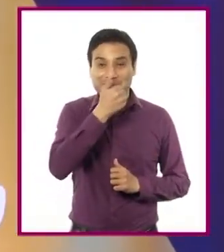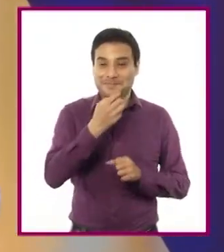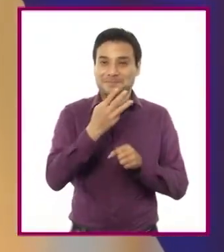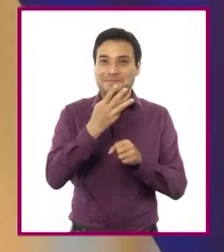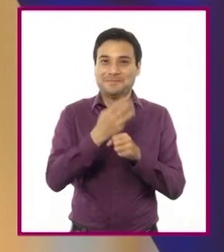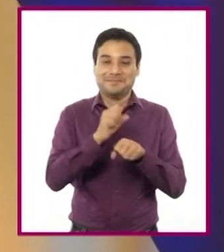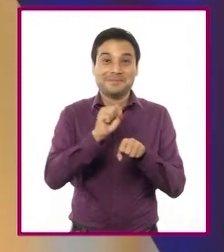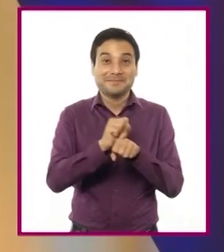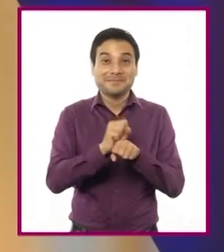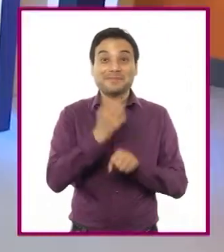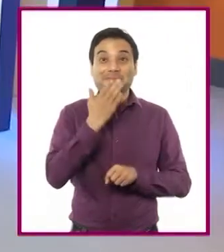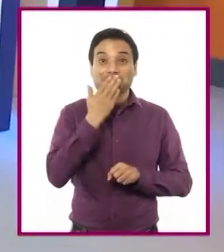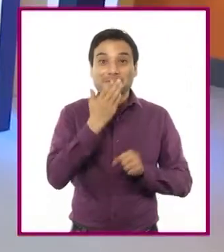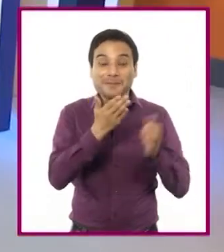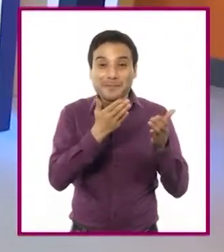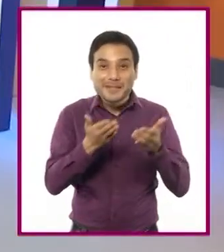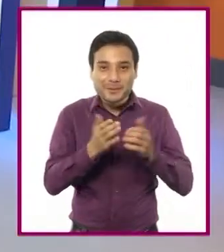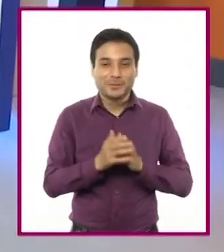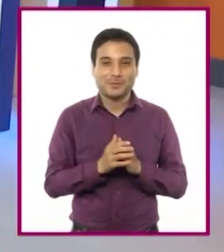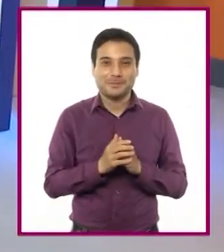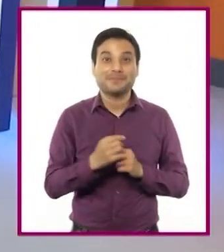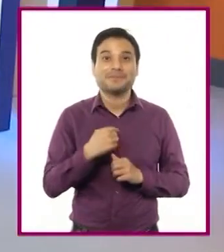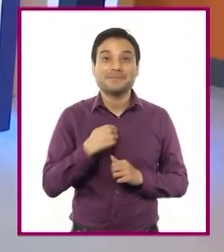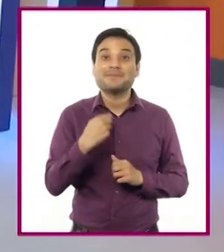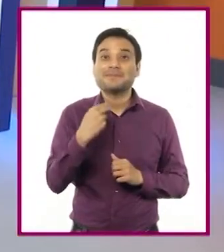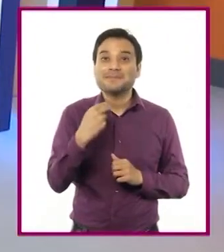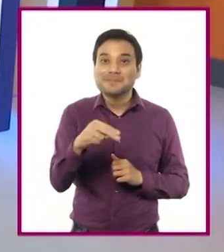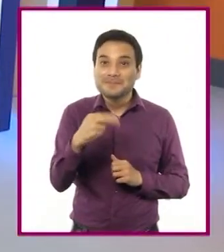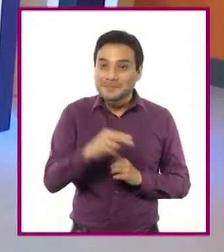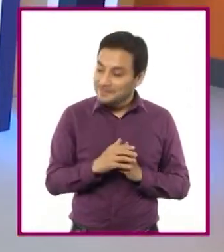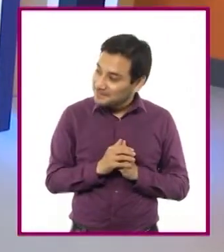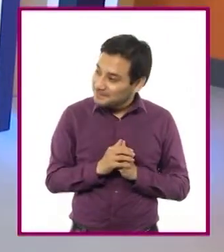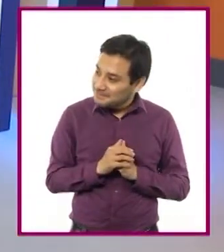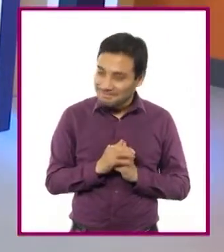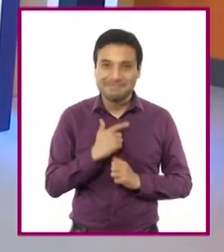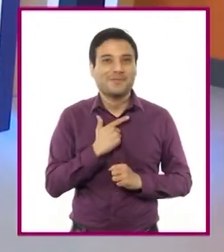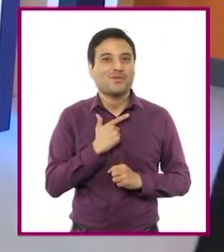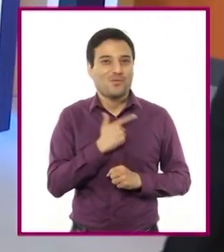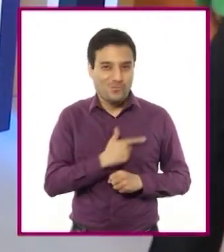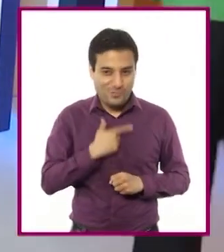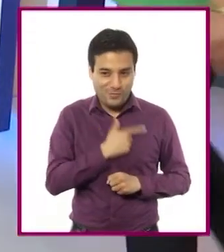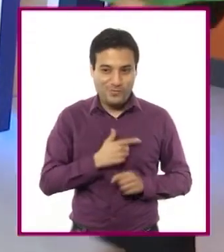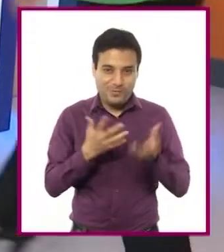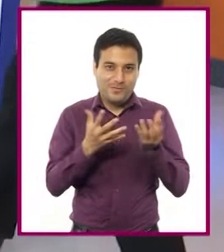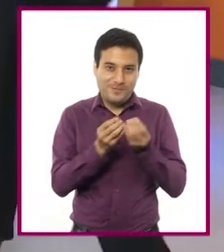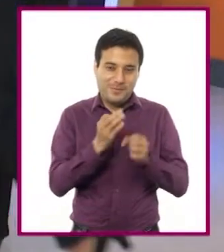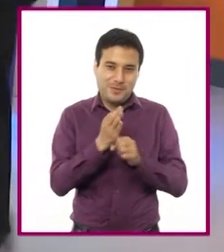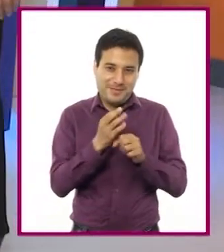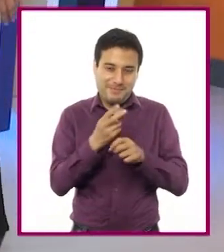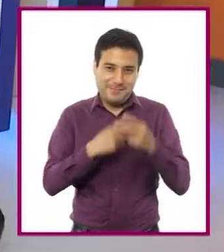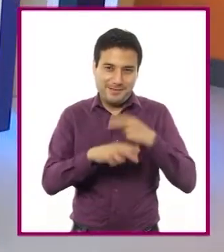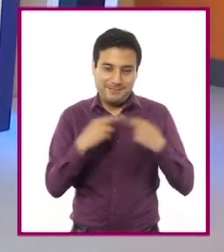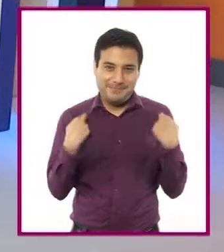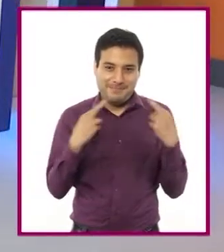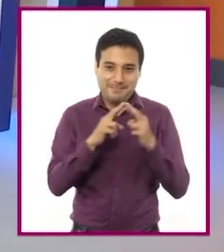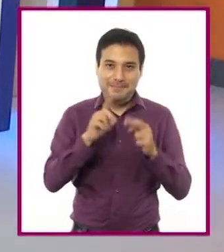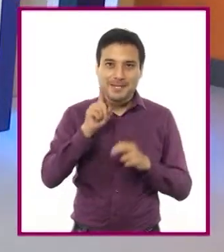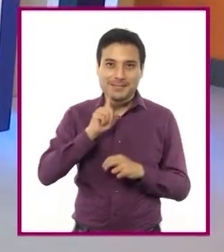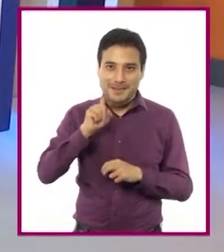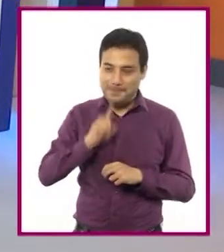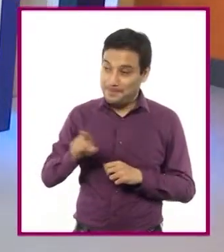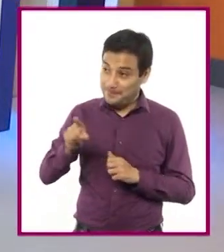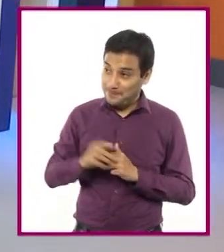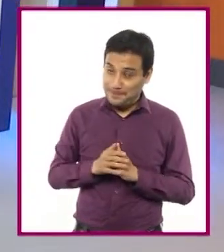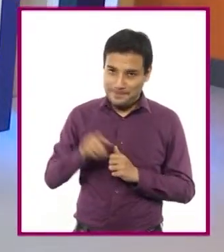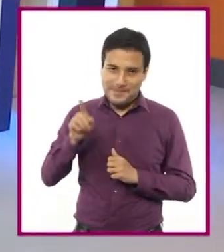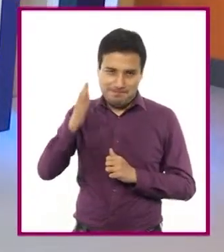secundaria. Bienvenidas y bienvenidos. Soy Leslie Mendívil y es un gusto estar con ustedes. Conmigo está la maestra Verónica Rosains, quien dirige la